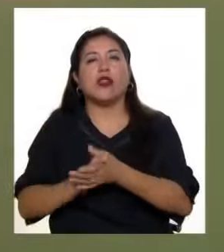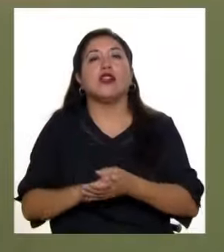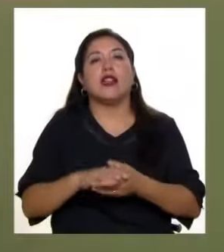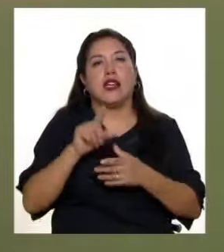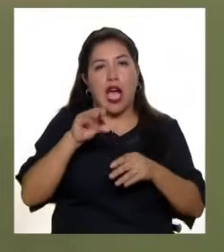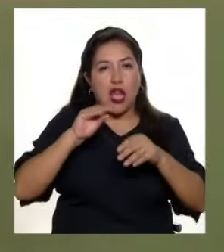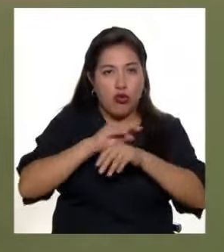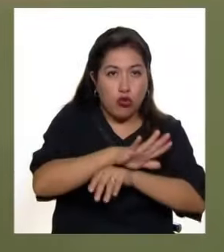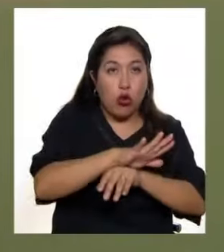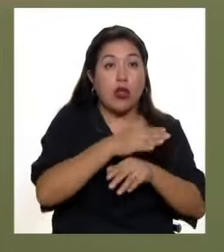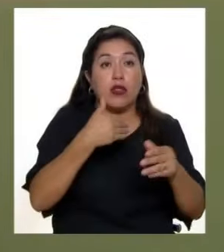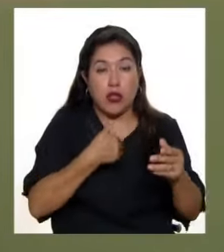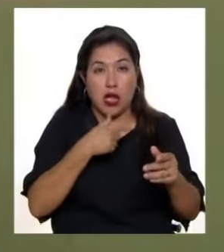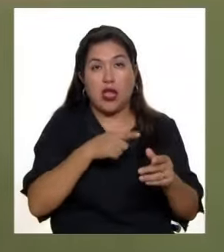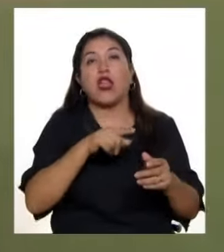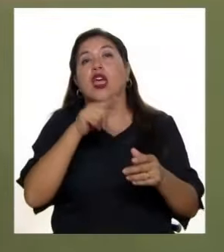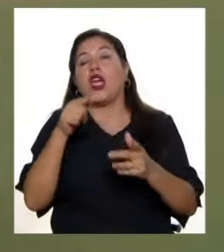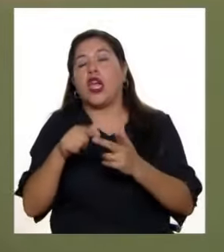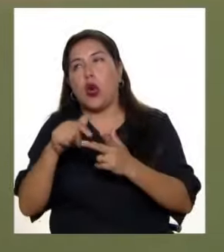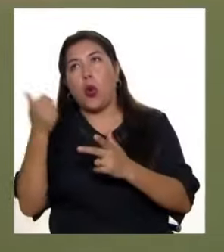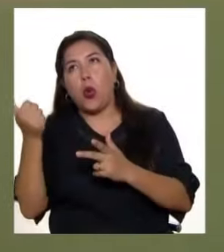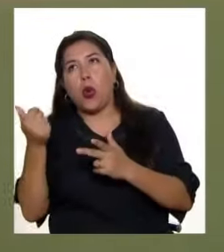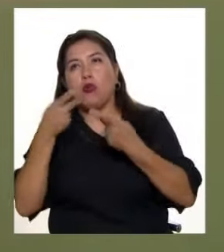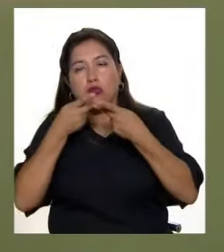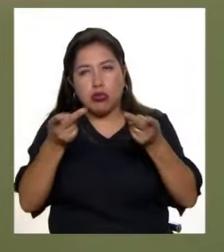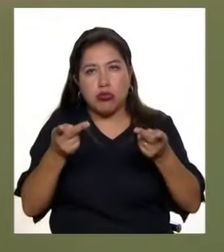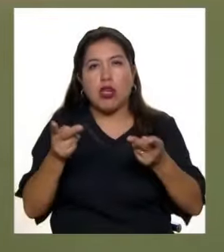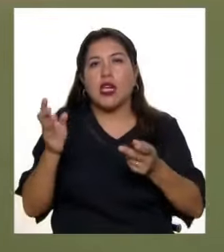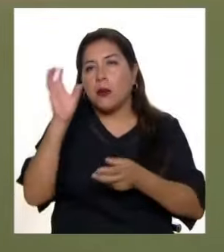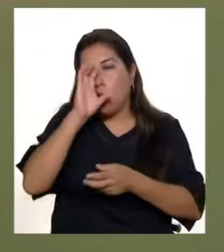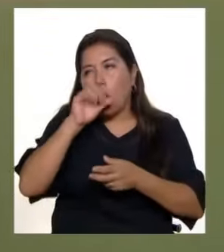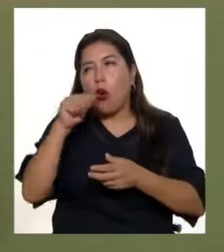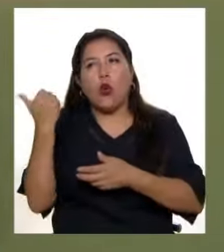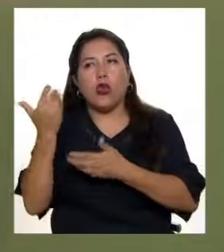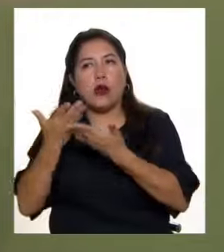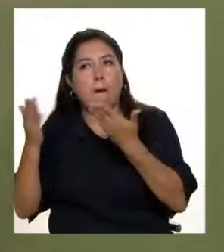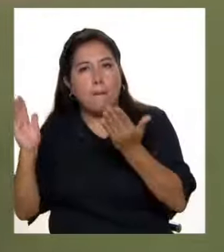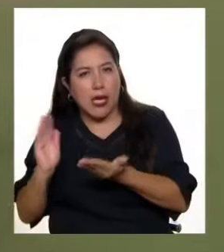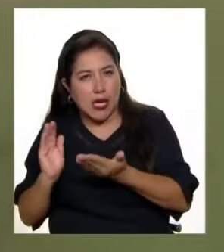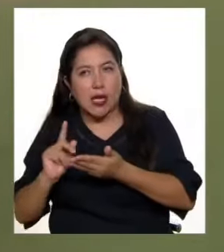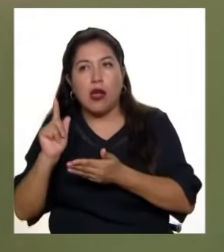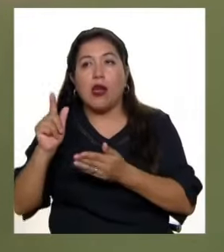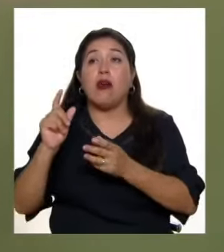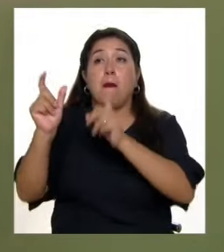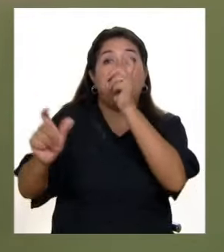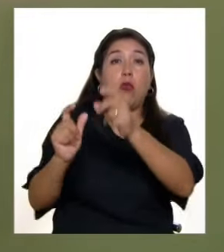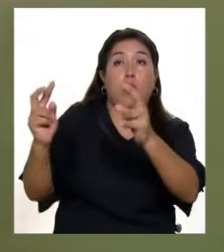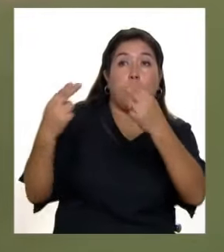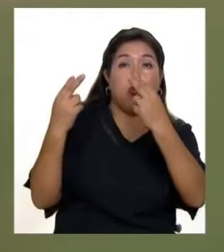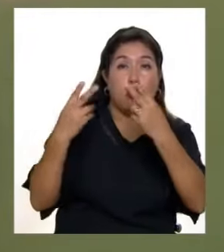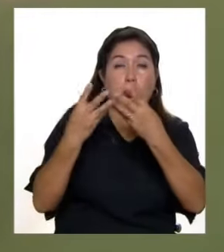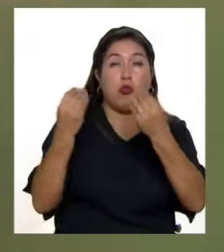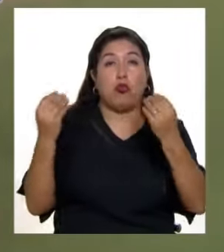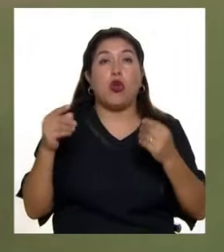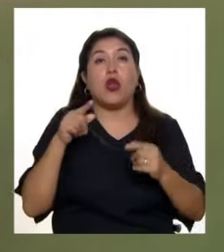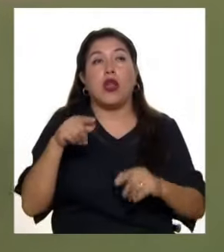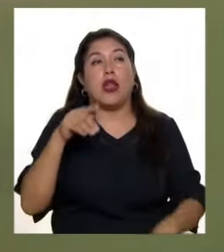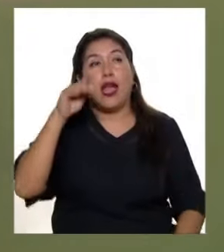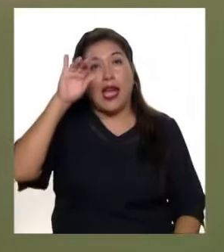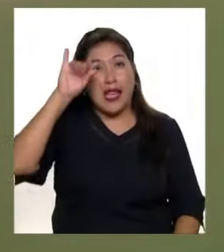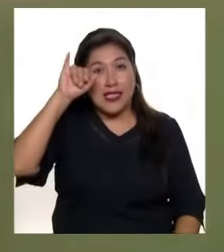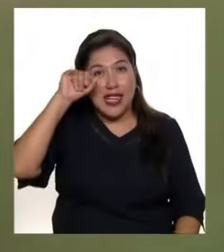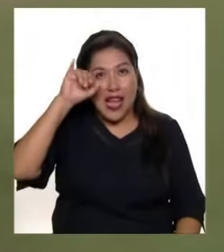influenciadores, tratar de buscar algunos más pequeños y también tu público, ¿no? Tu público trata, pues, está de moda el decir que es instagrameable, ¿no?